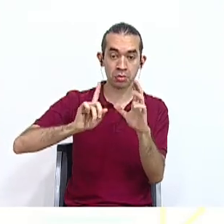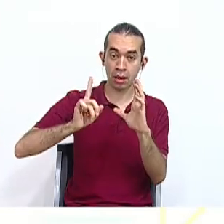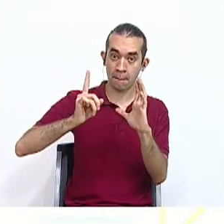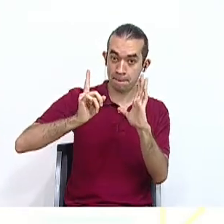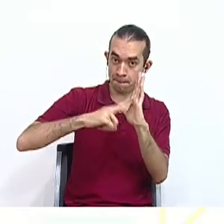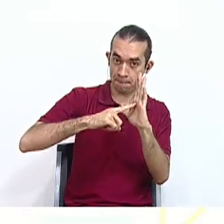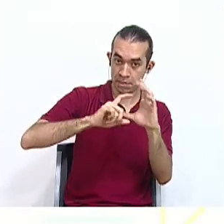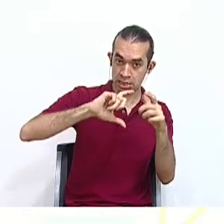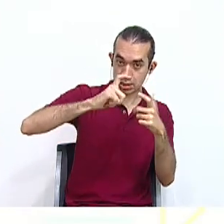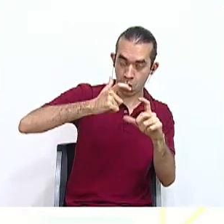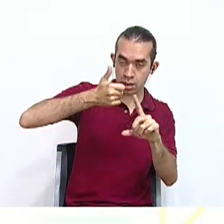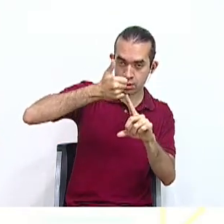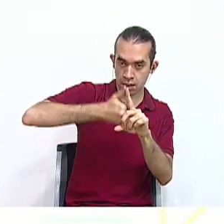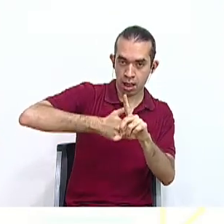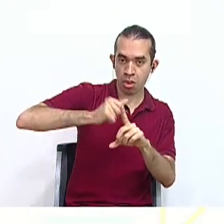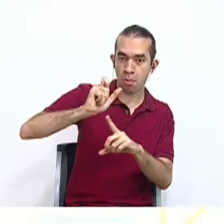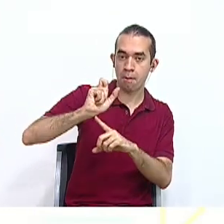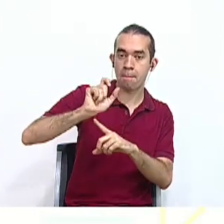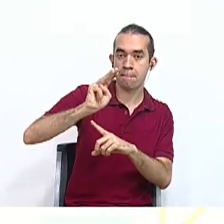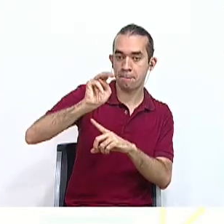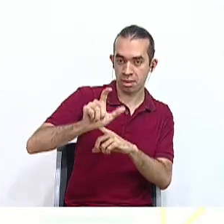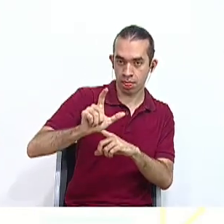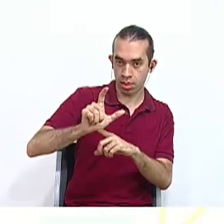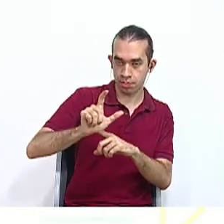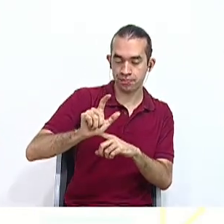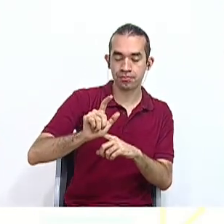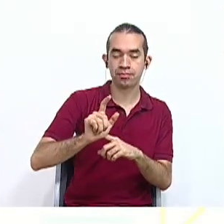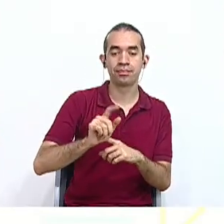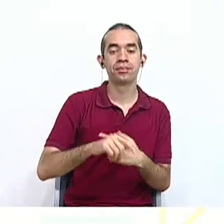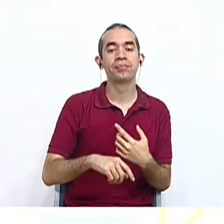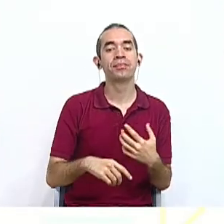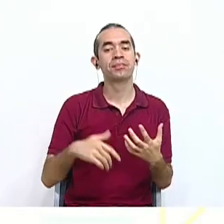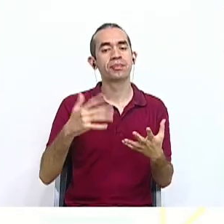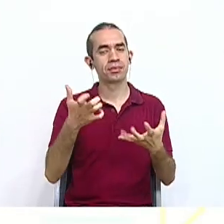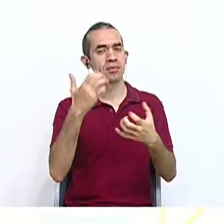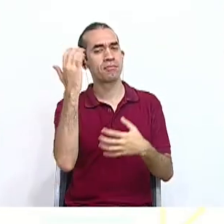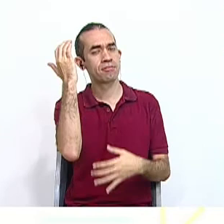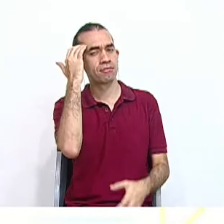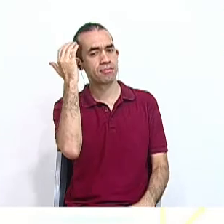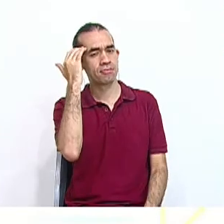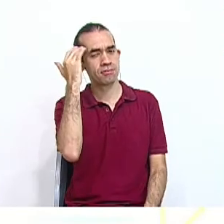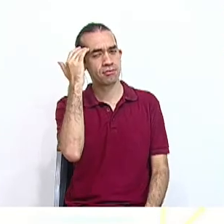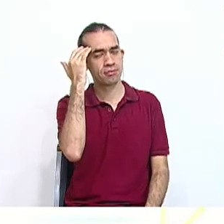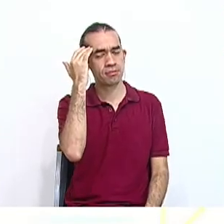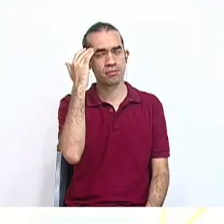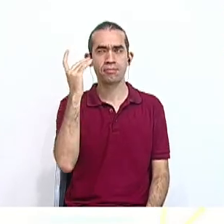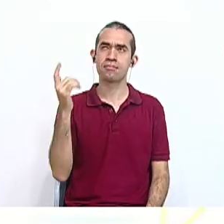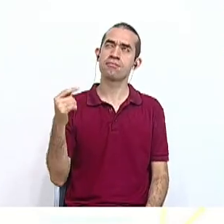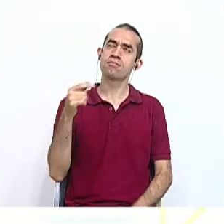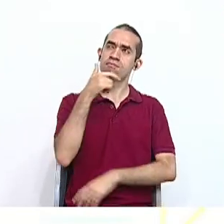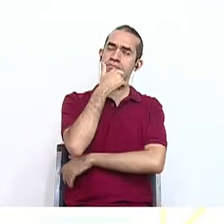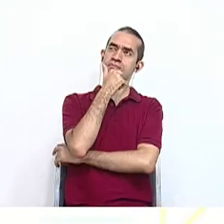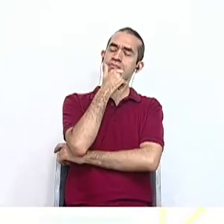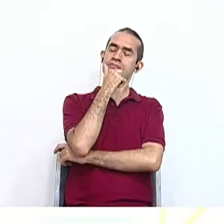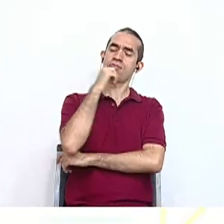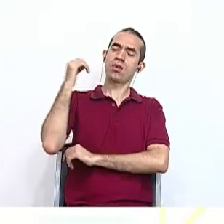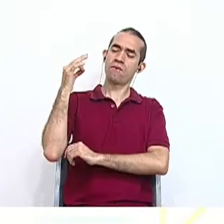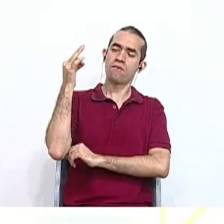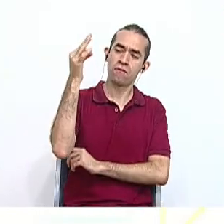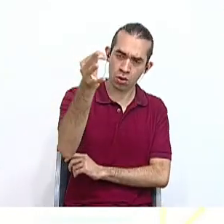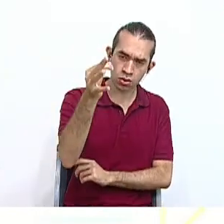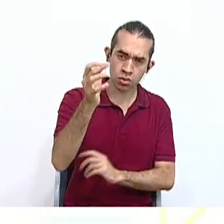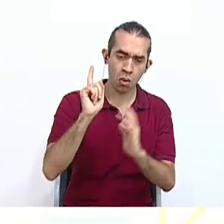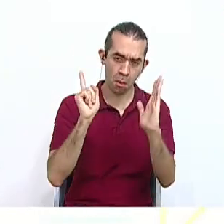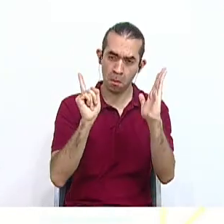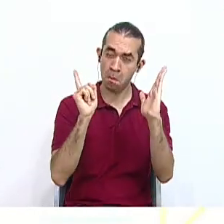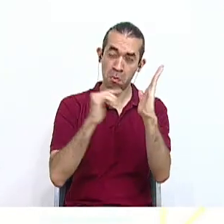por mililitro y quisiéramos saber nosotros, por ejemplo, cuántas generaciones pasarán para que haya